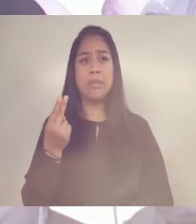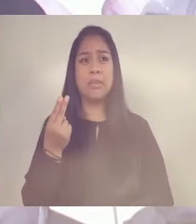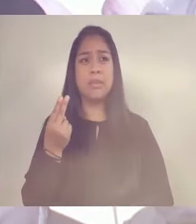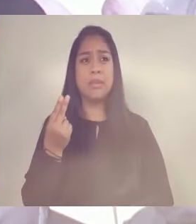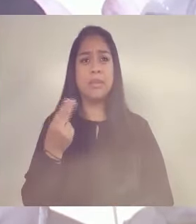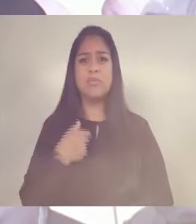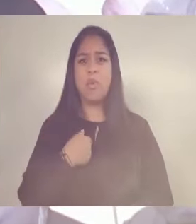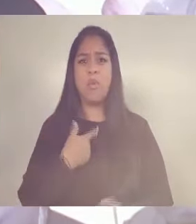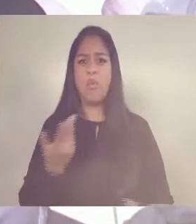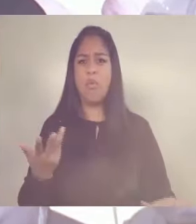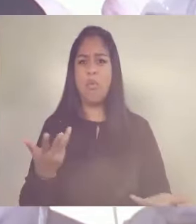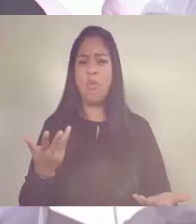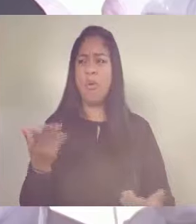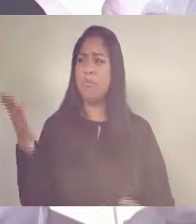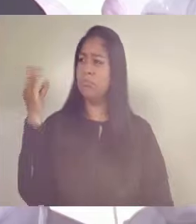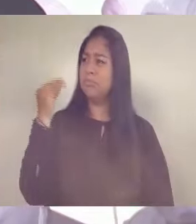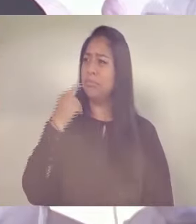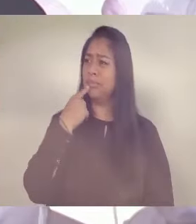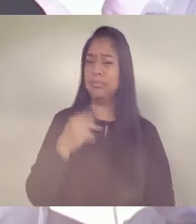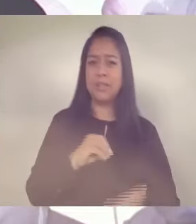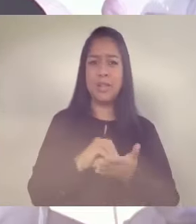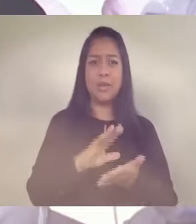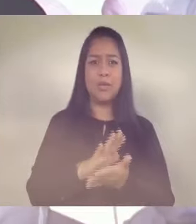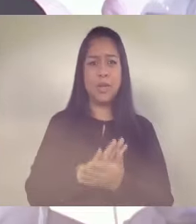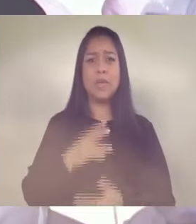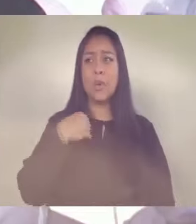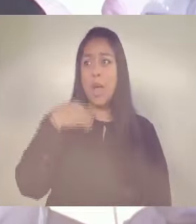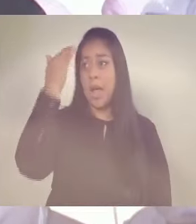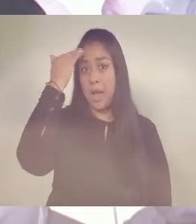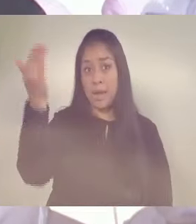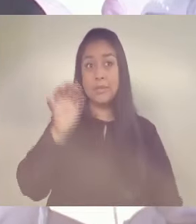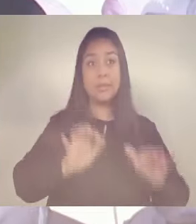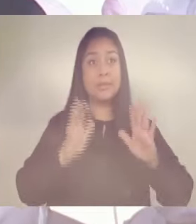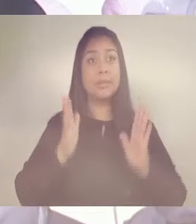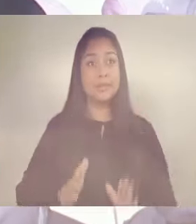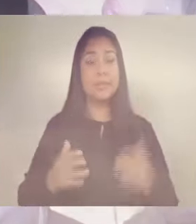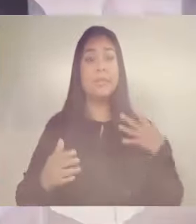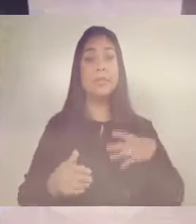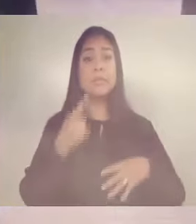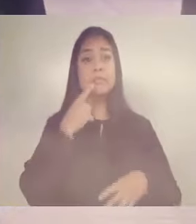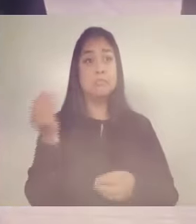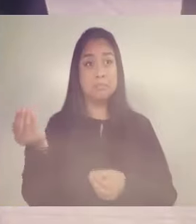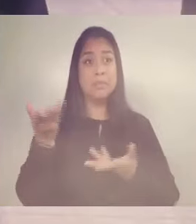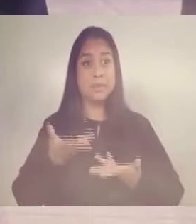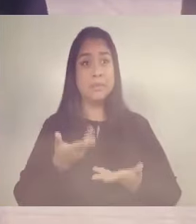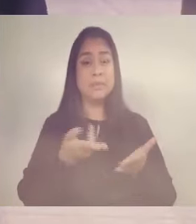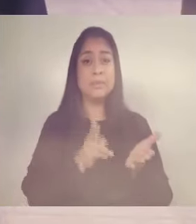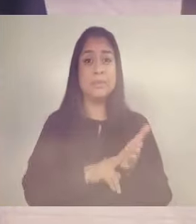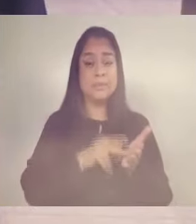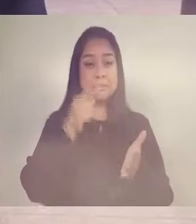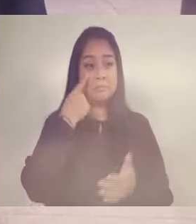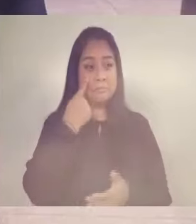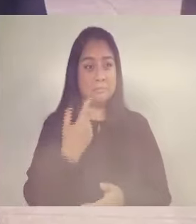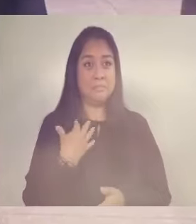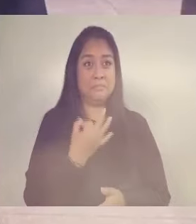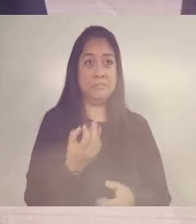Pues a falta de que alguien me lo confirmara, agradezco mucho al señor secretario la gentileza de tenerme por acá.